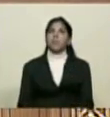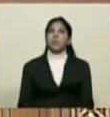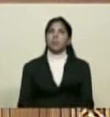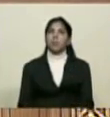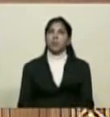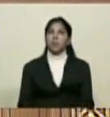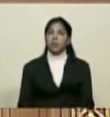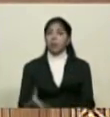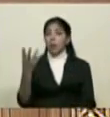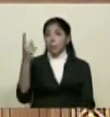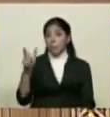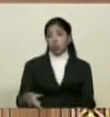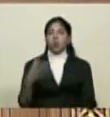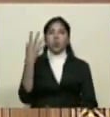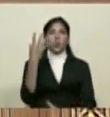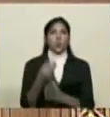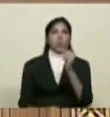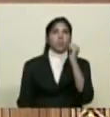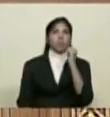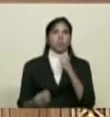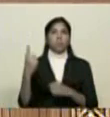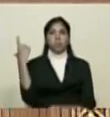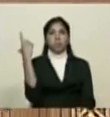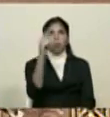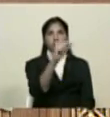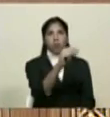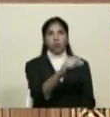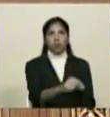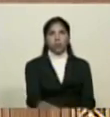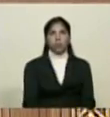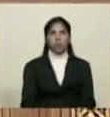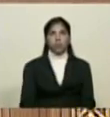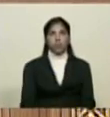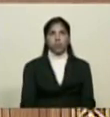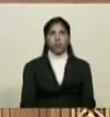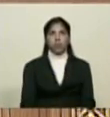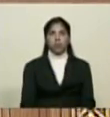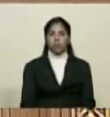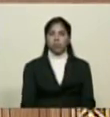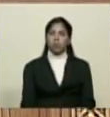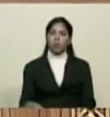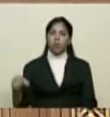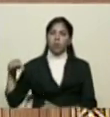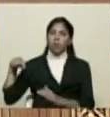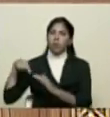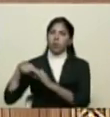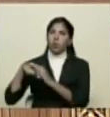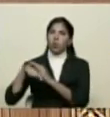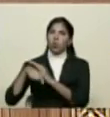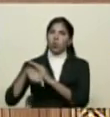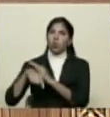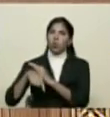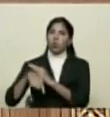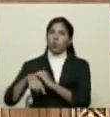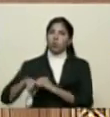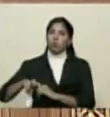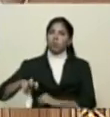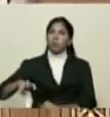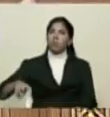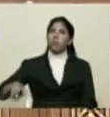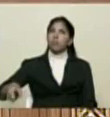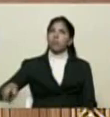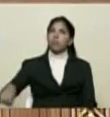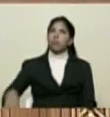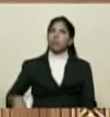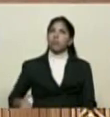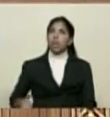la huida de la persona en ese momento, pero después aguas abajo, díganme ustedes escucharon,